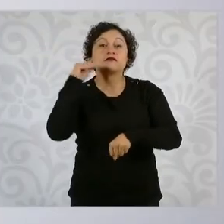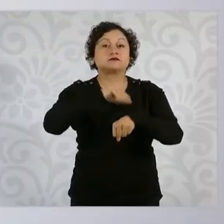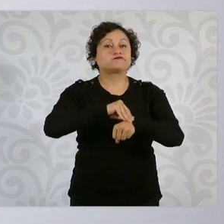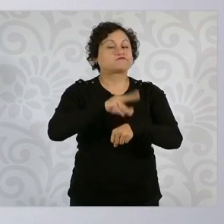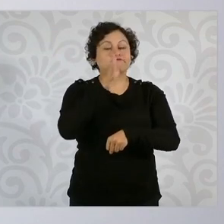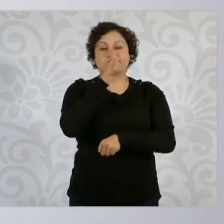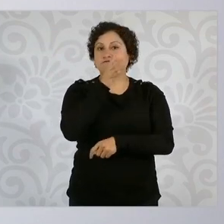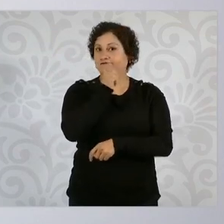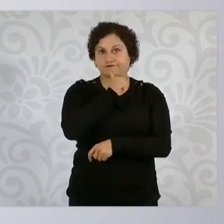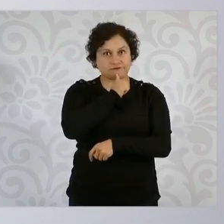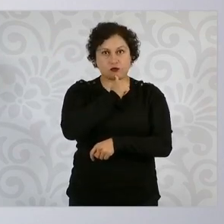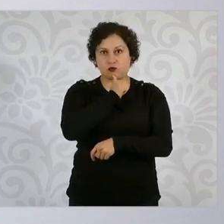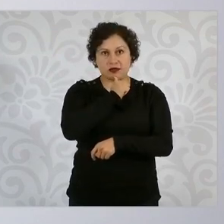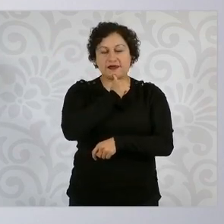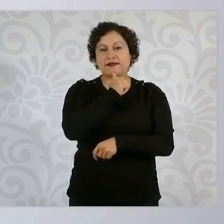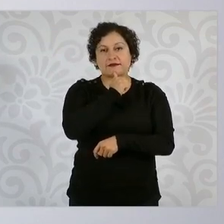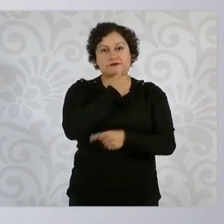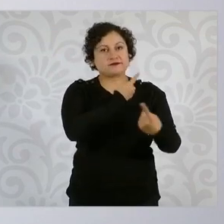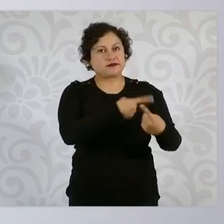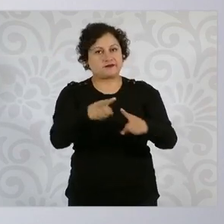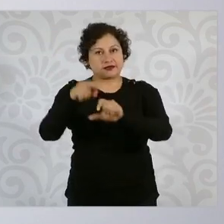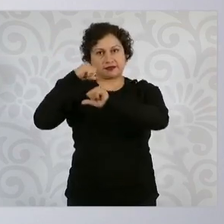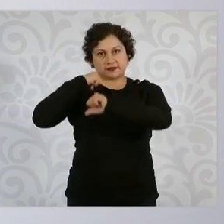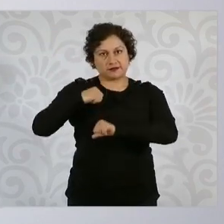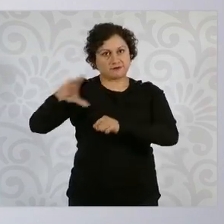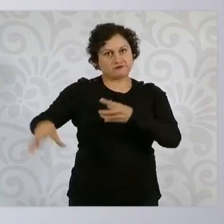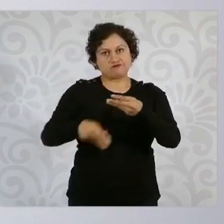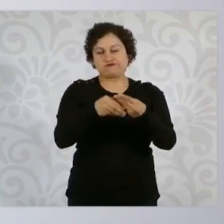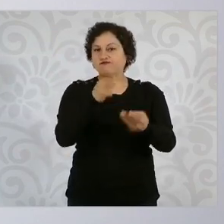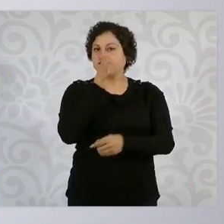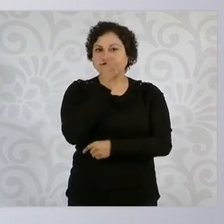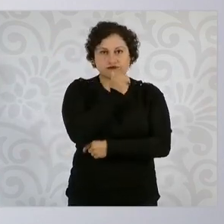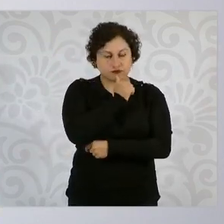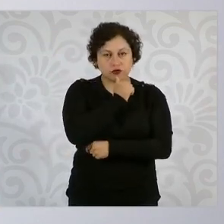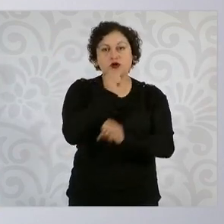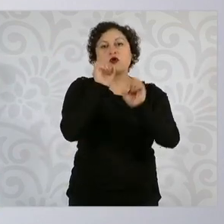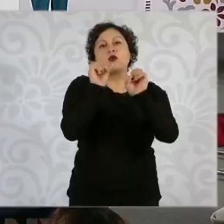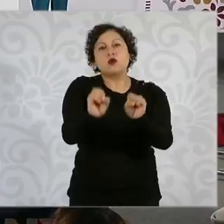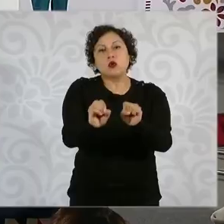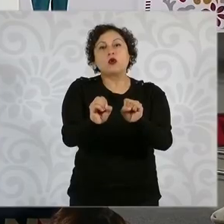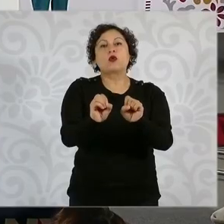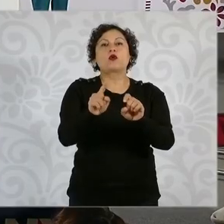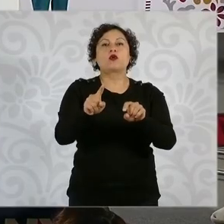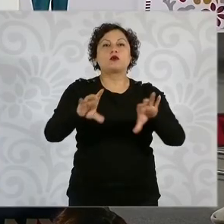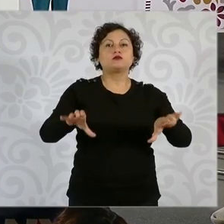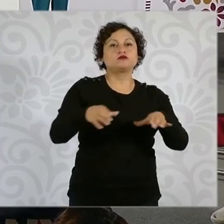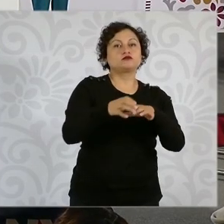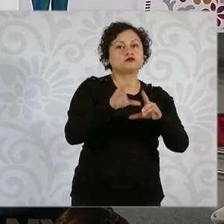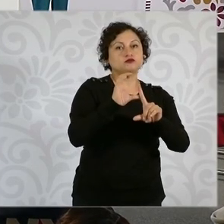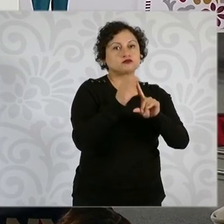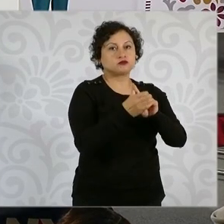los diferentes cargos ni para la integración y funcionamiento de los comités de